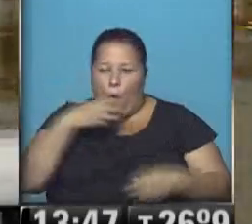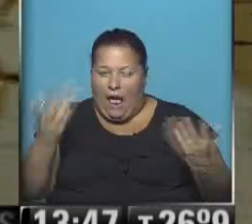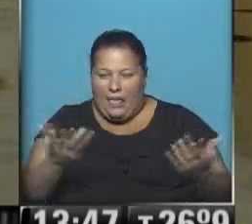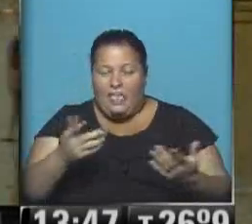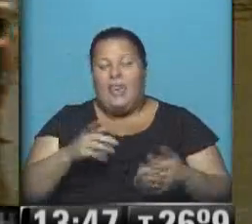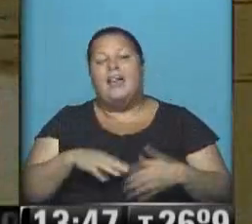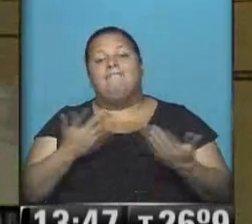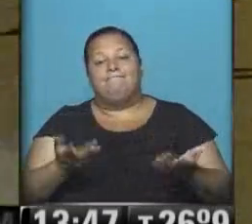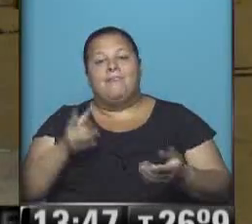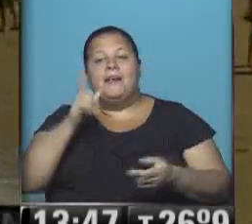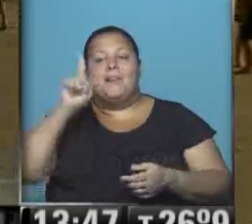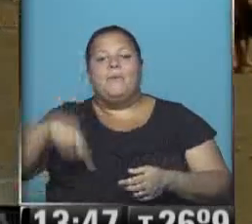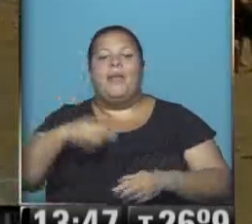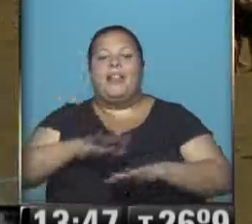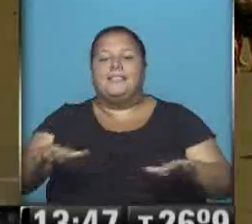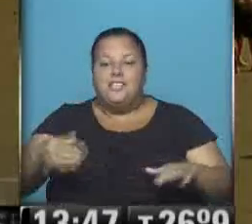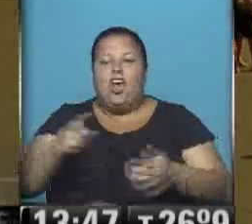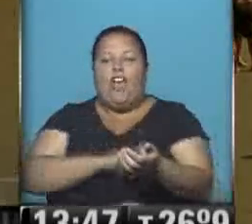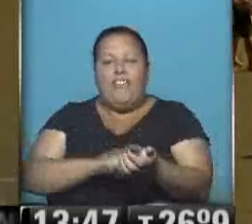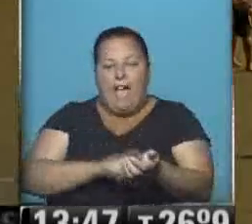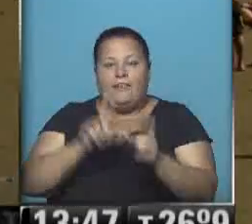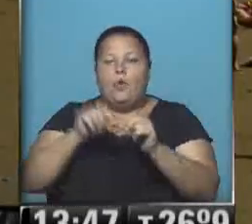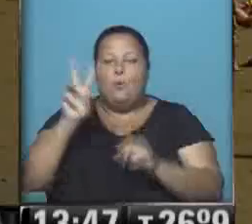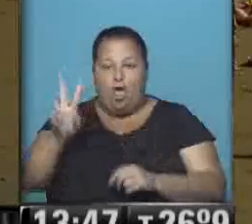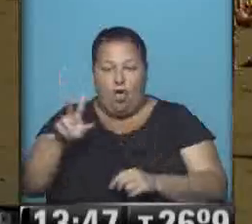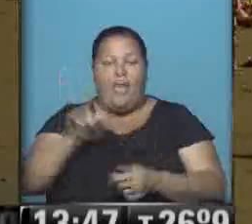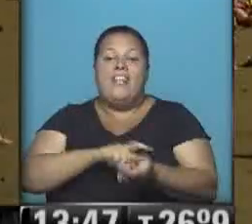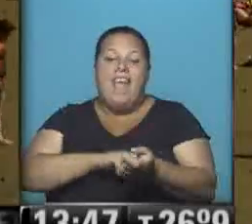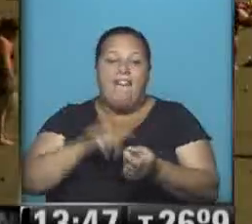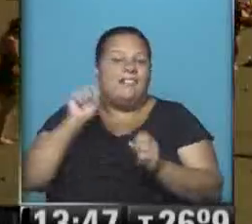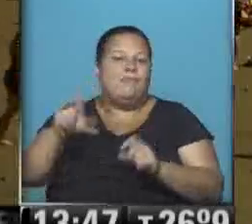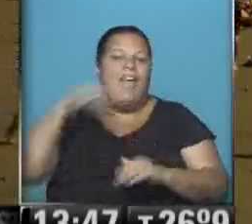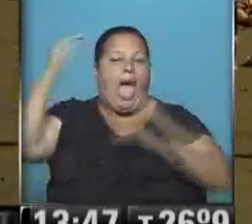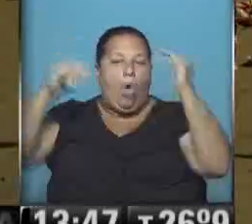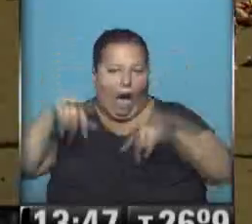y que aparecen chicos con diabetes tipo 2, que era la diabetes típica del adulto.